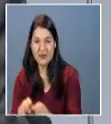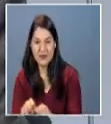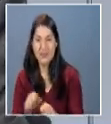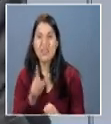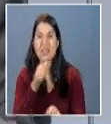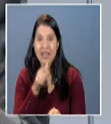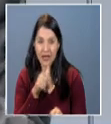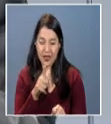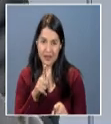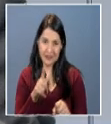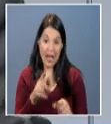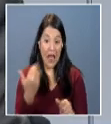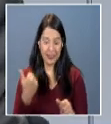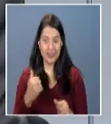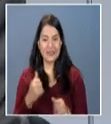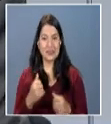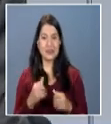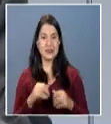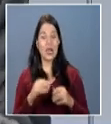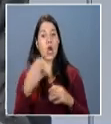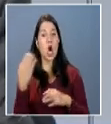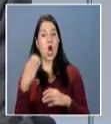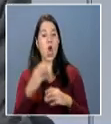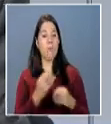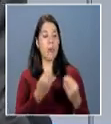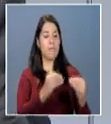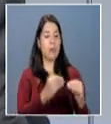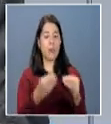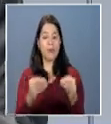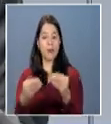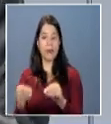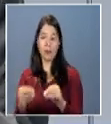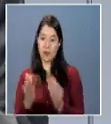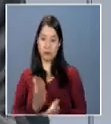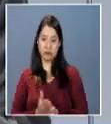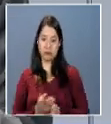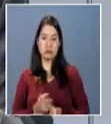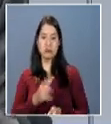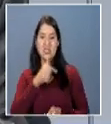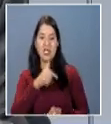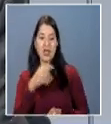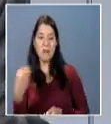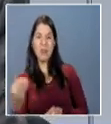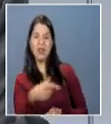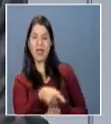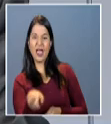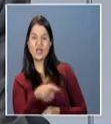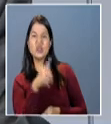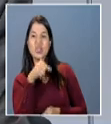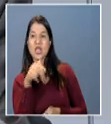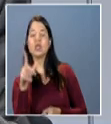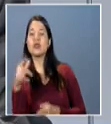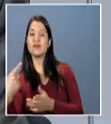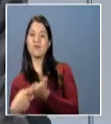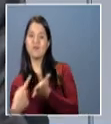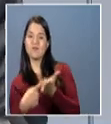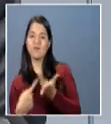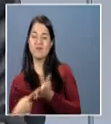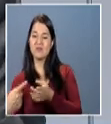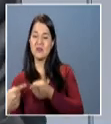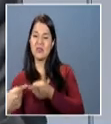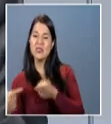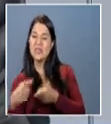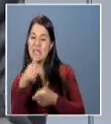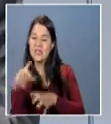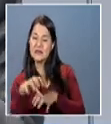dos organizaciones que quizá no hemos oído mucho en Costa Rica, pero sí las voy a mencionar en este momento. Una se llama el Clan del Golfo, también se llama el Clan Usuga o